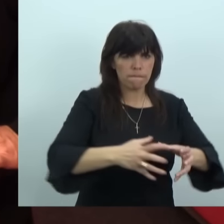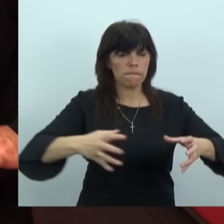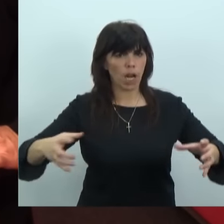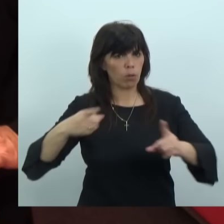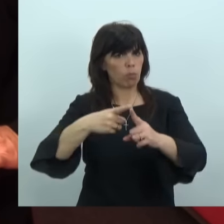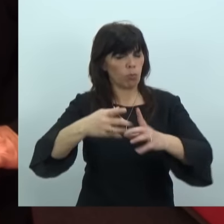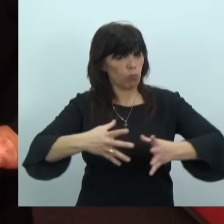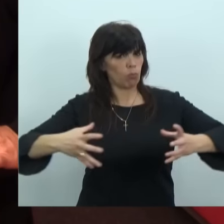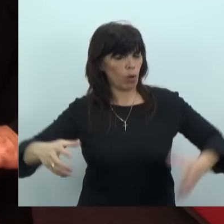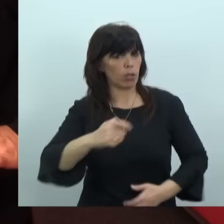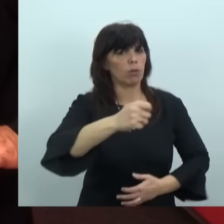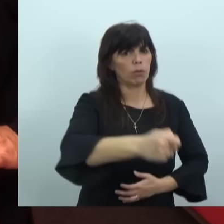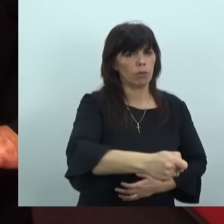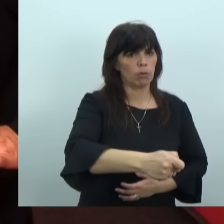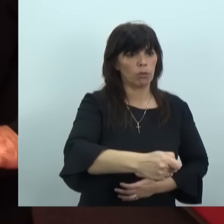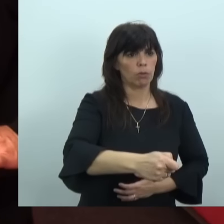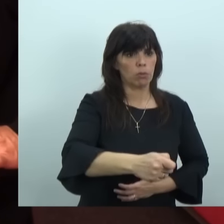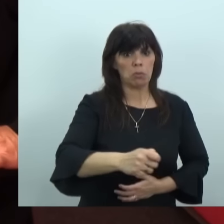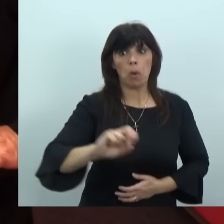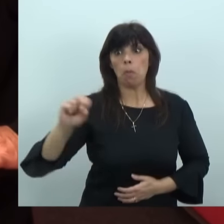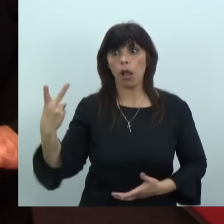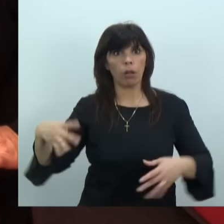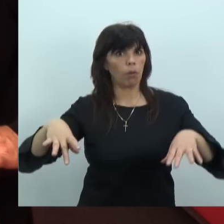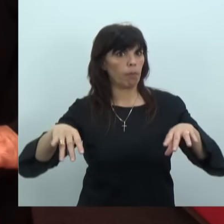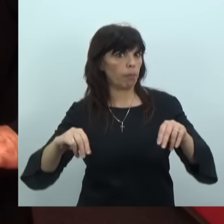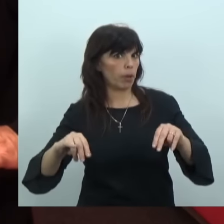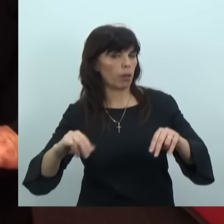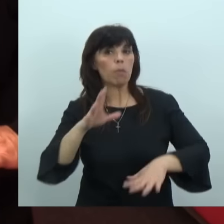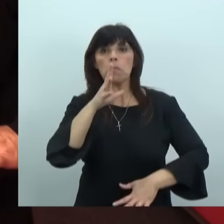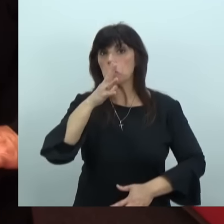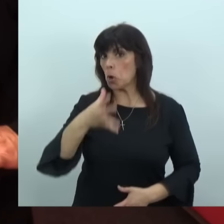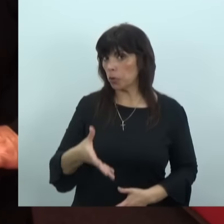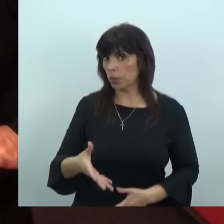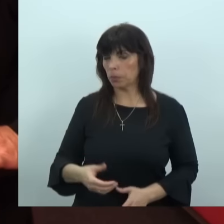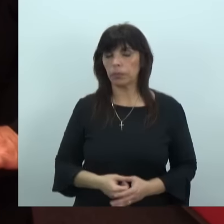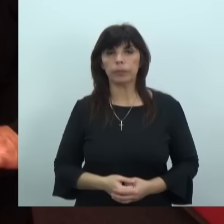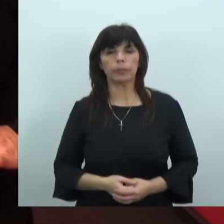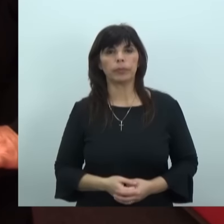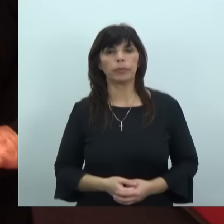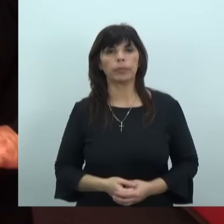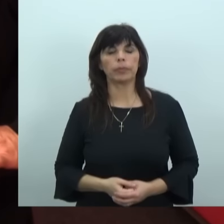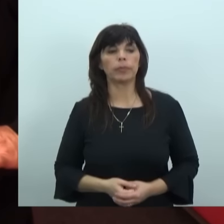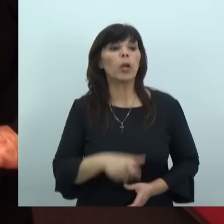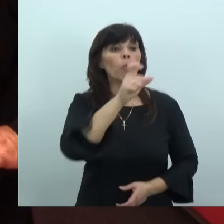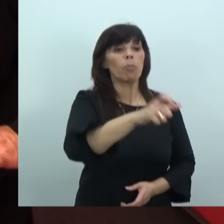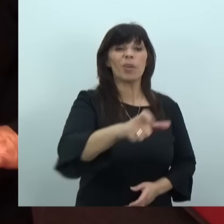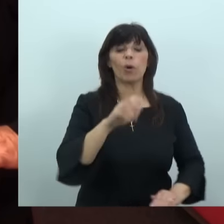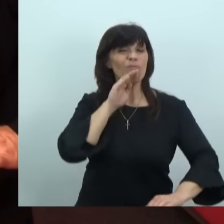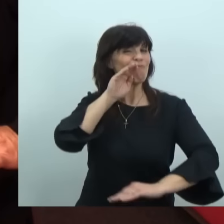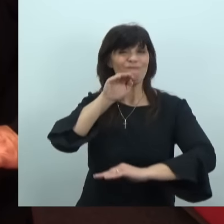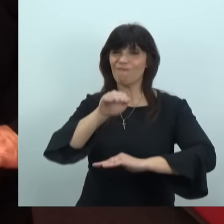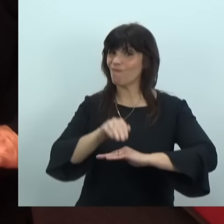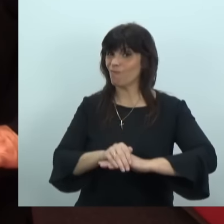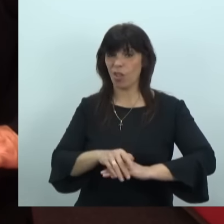propósito, de nada le ha servido. ¿Por qué? Porque no hubo obediencia